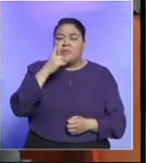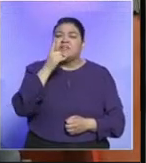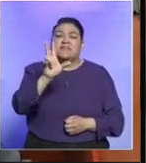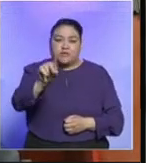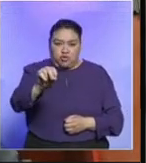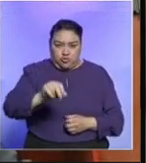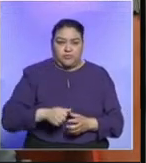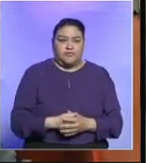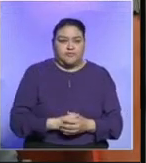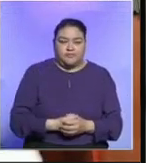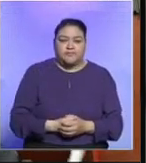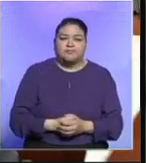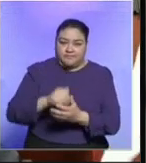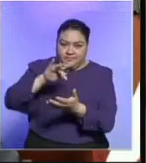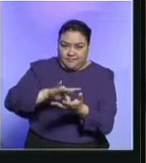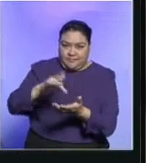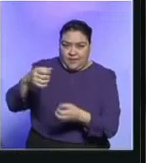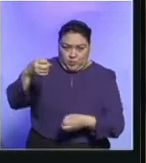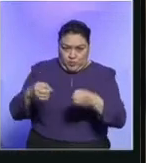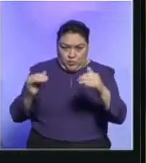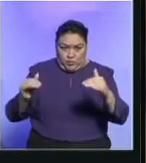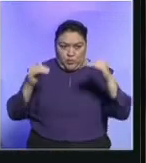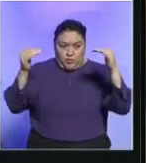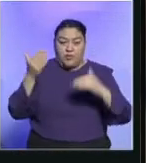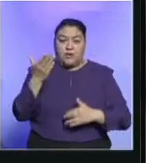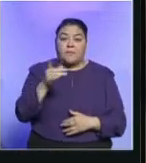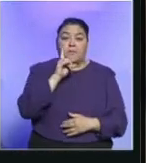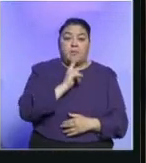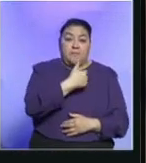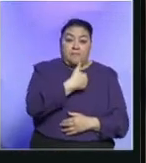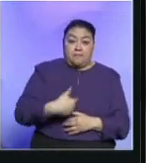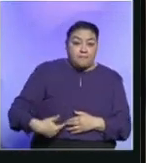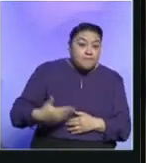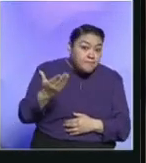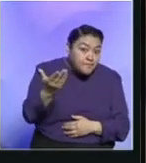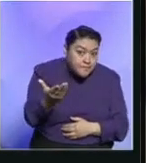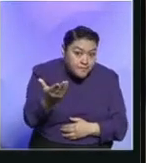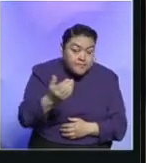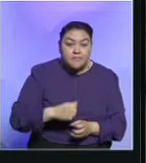contra. Gracias, magistrado. Magistrada presidenta.